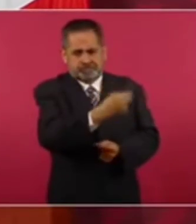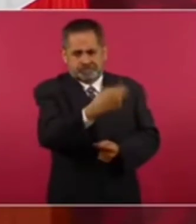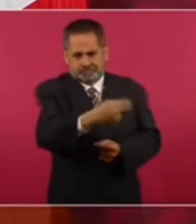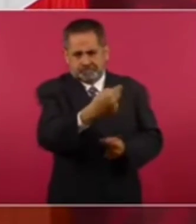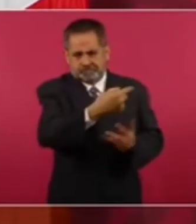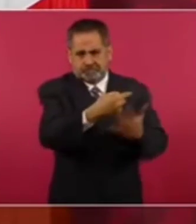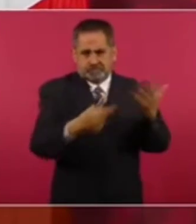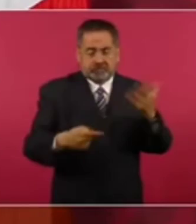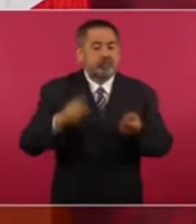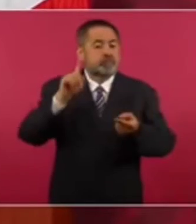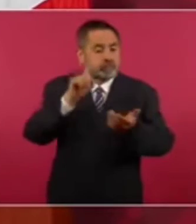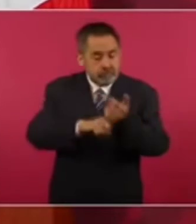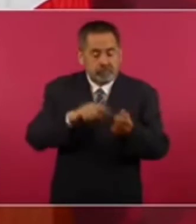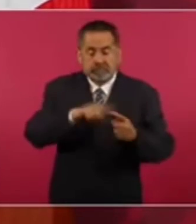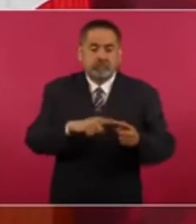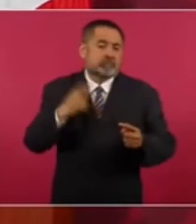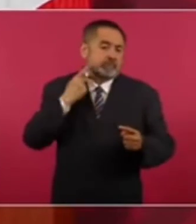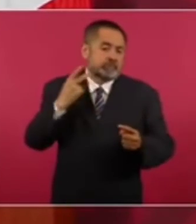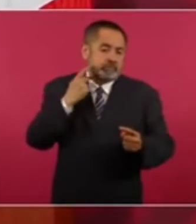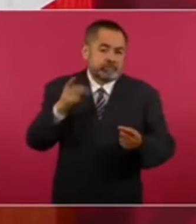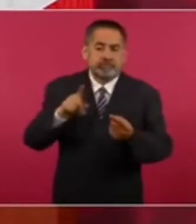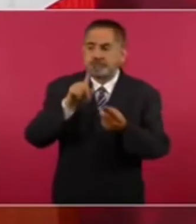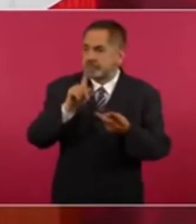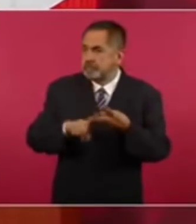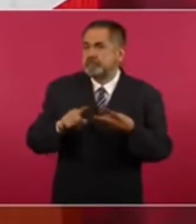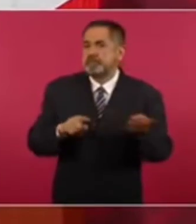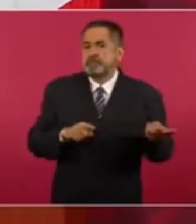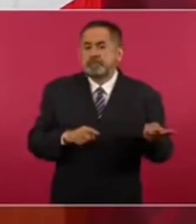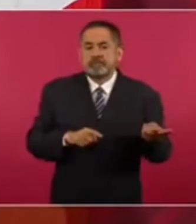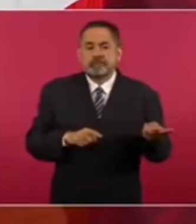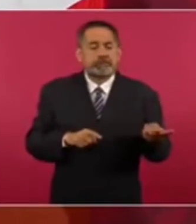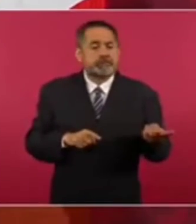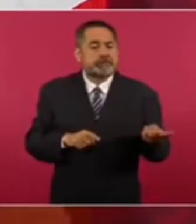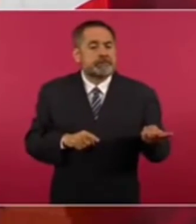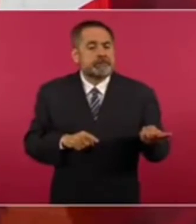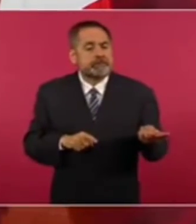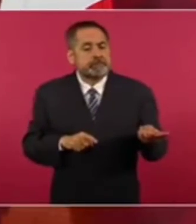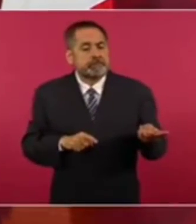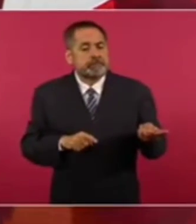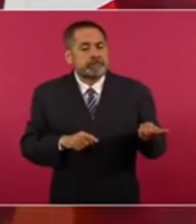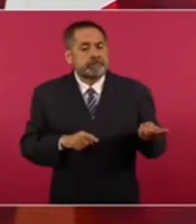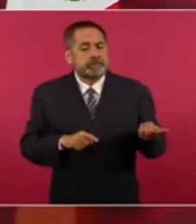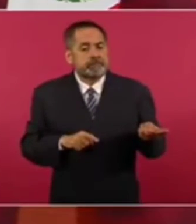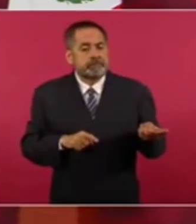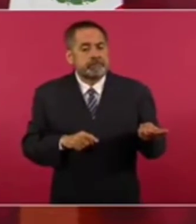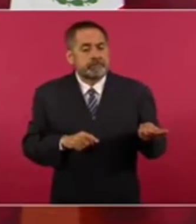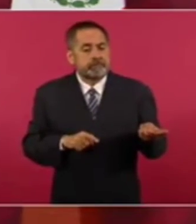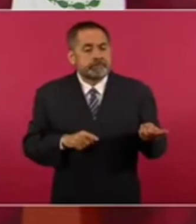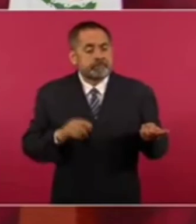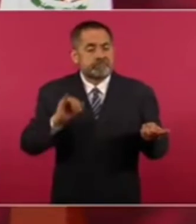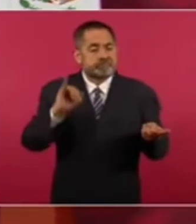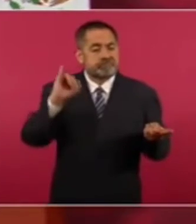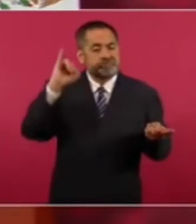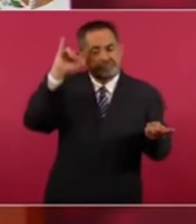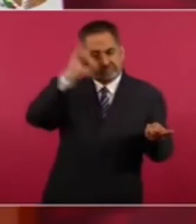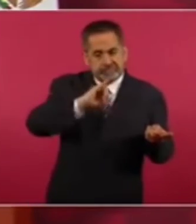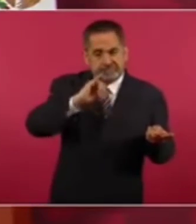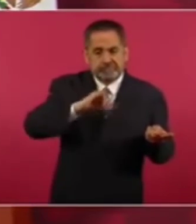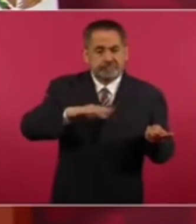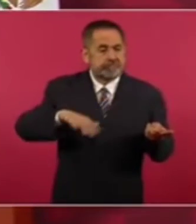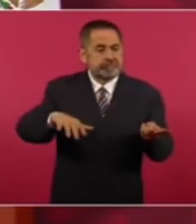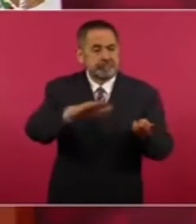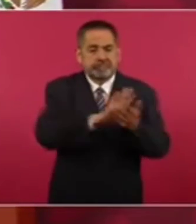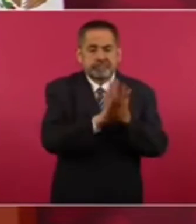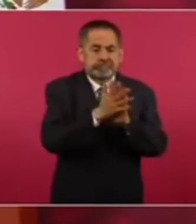casos de políticos, hay casos de jefes de la